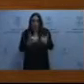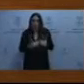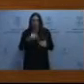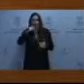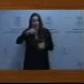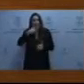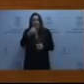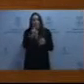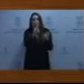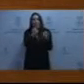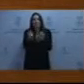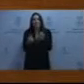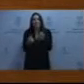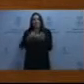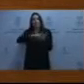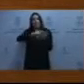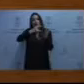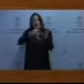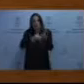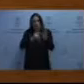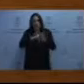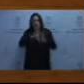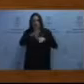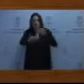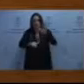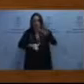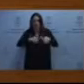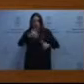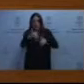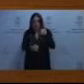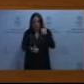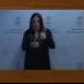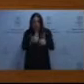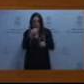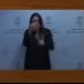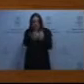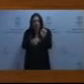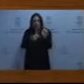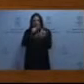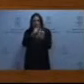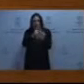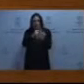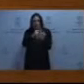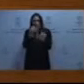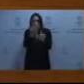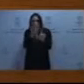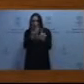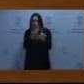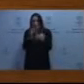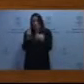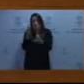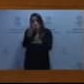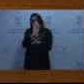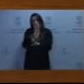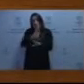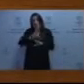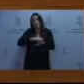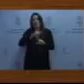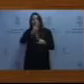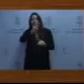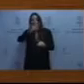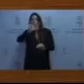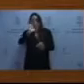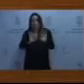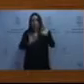una planificación en la convocatoria de oposiciones y de una meta y un objetivo final al que llegar para reducir ese 25% de tasa de